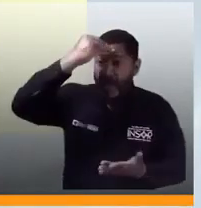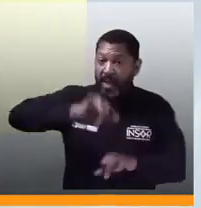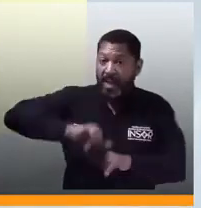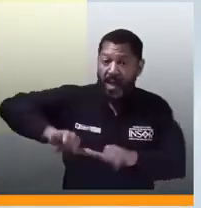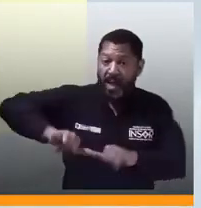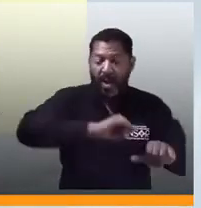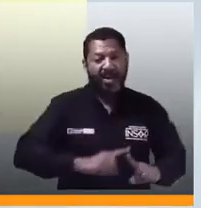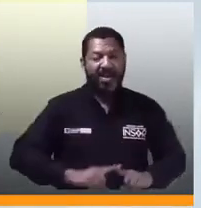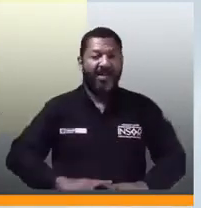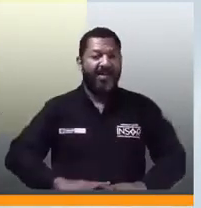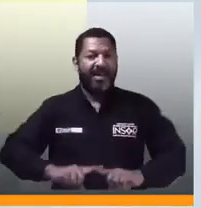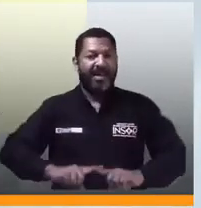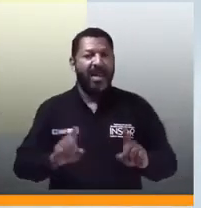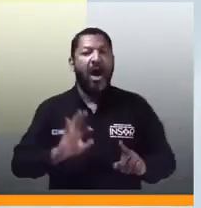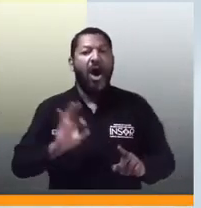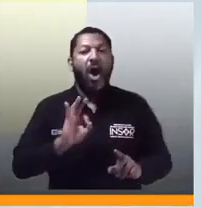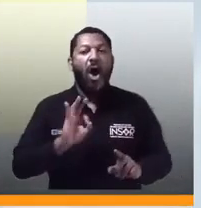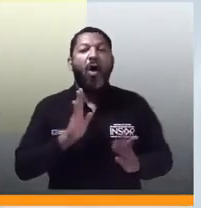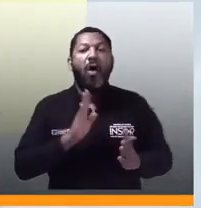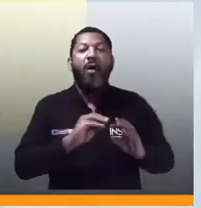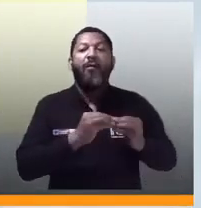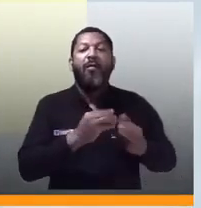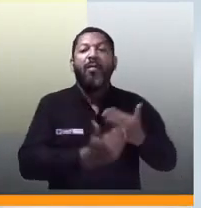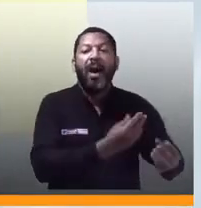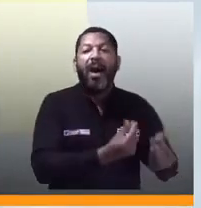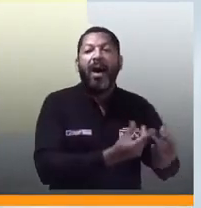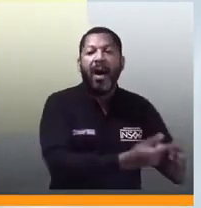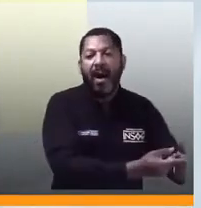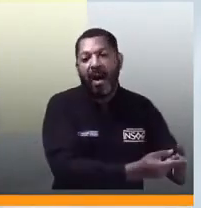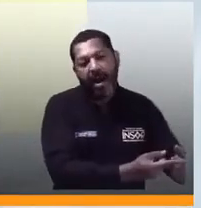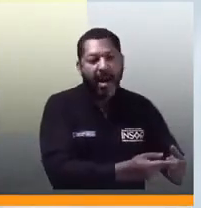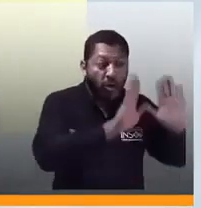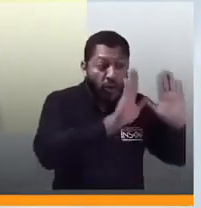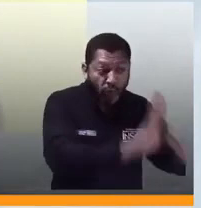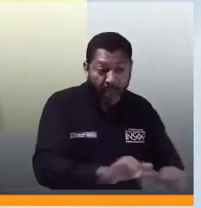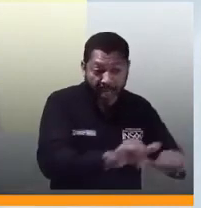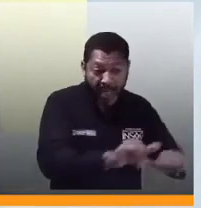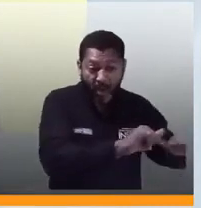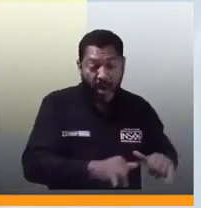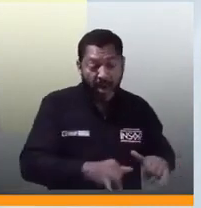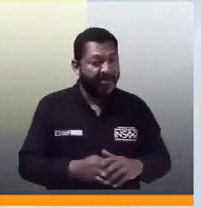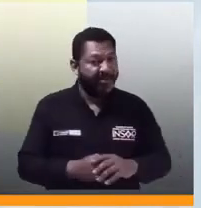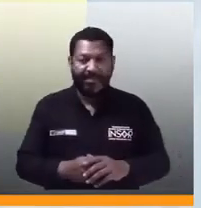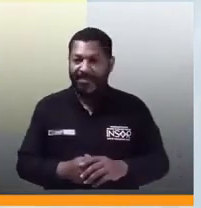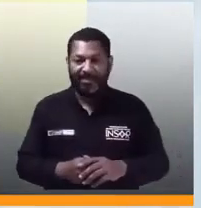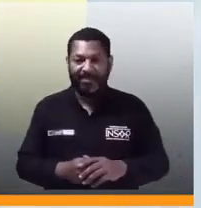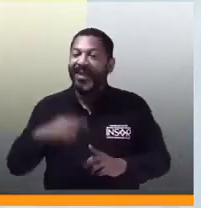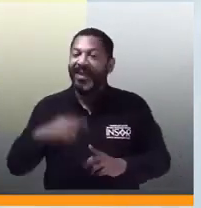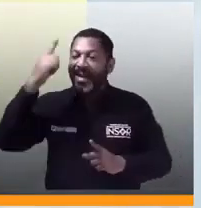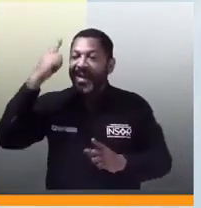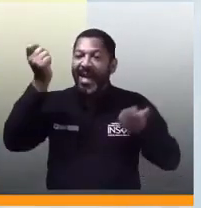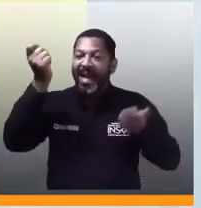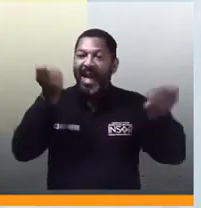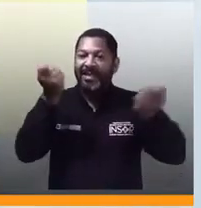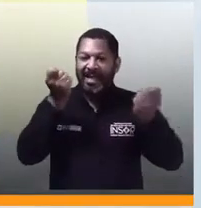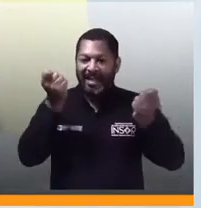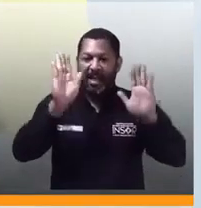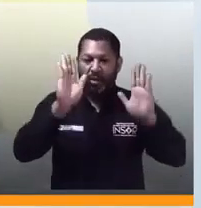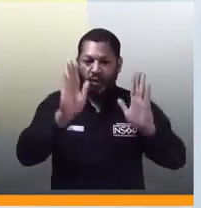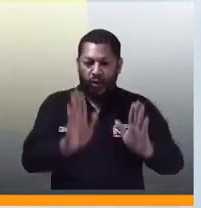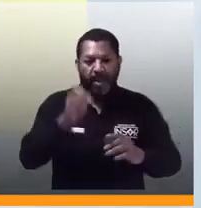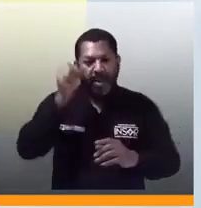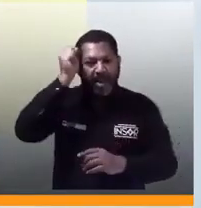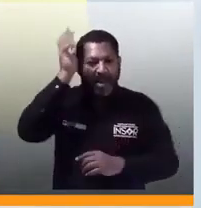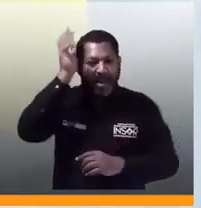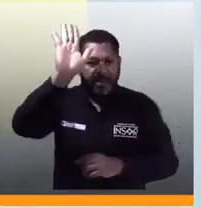tiempo ni con el mismo ritmo. Cuando aplicamos estrategias didácticas asociadas a un